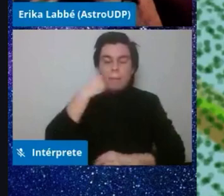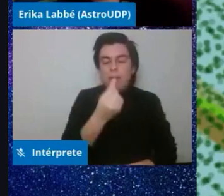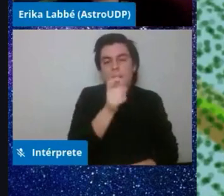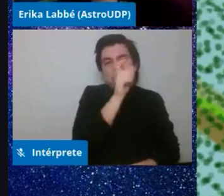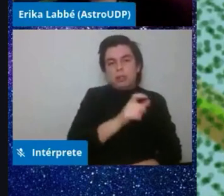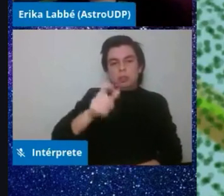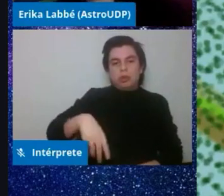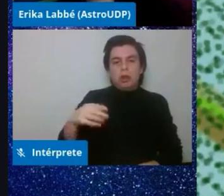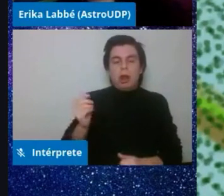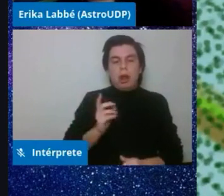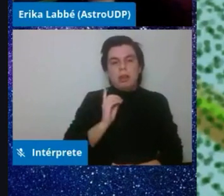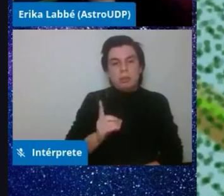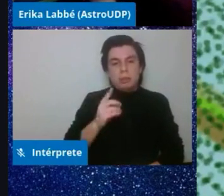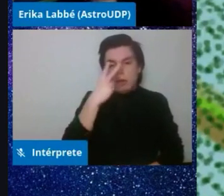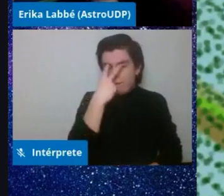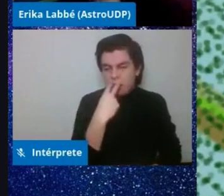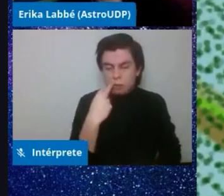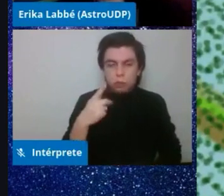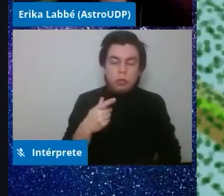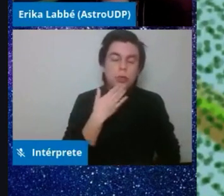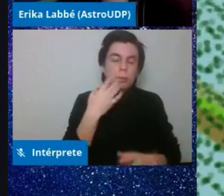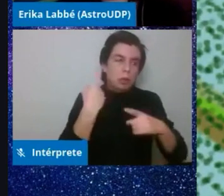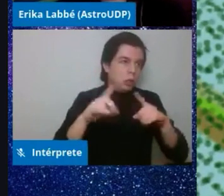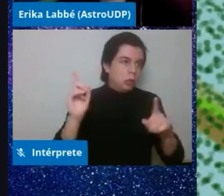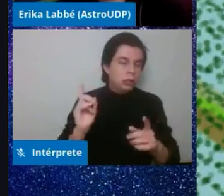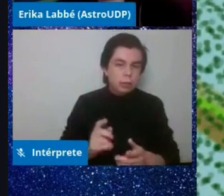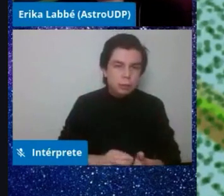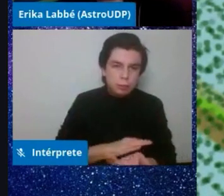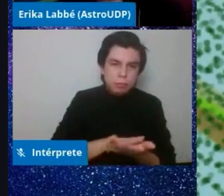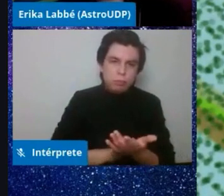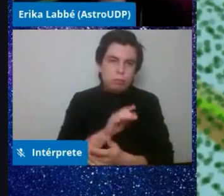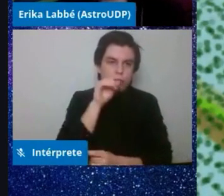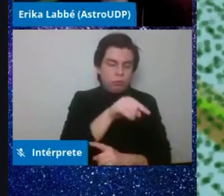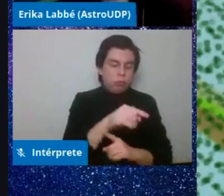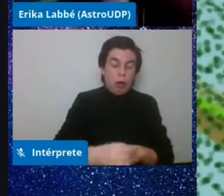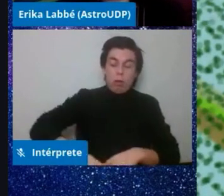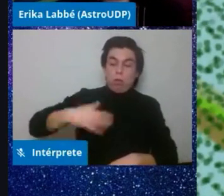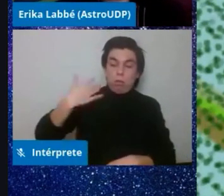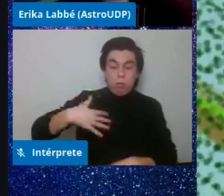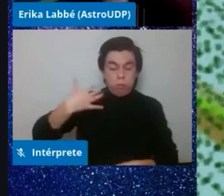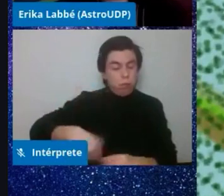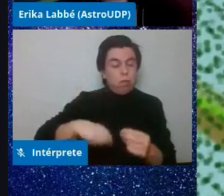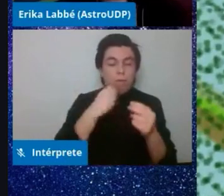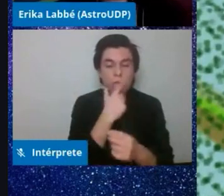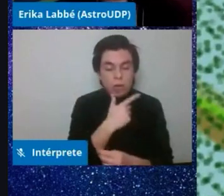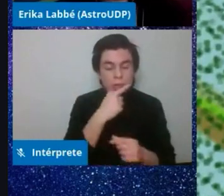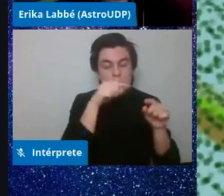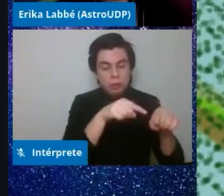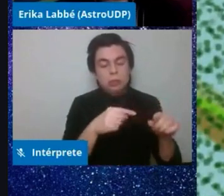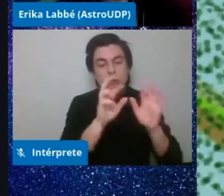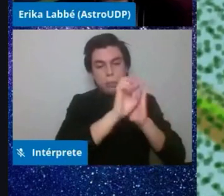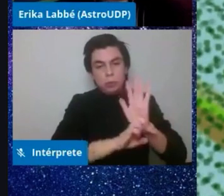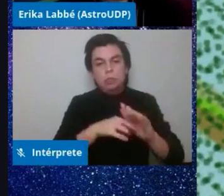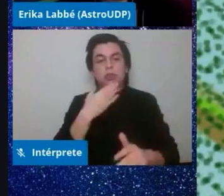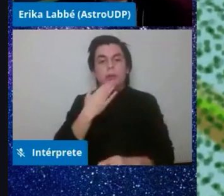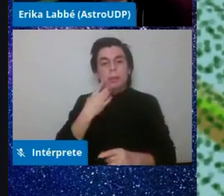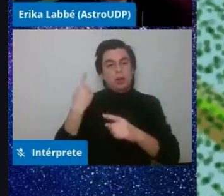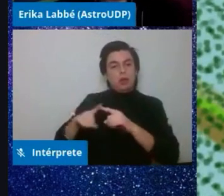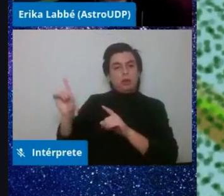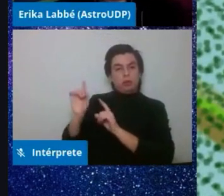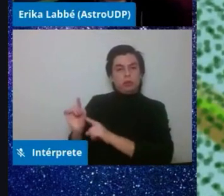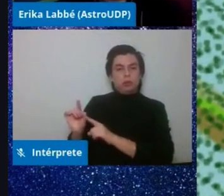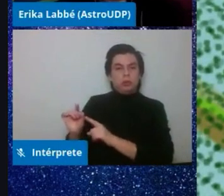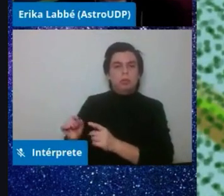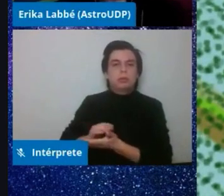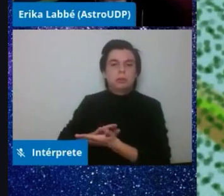y otro tipo de discapacidades. Y también fue muy genial ese proyecto. Y también quiero mencionar otro proyecto que